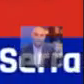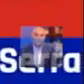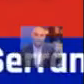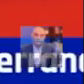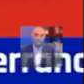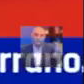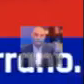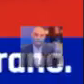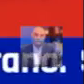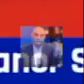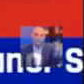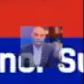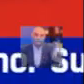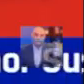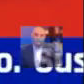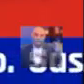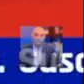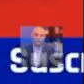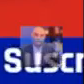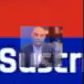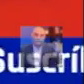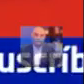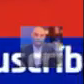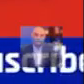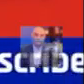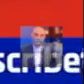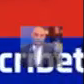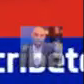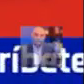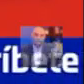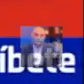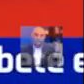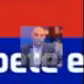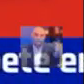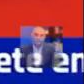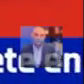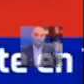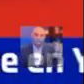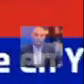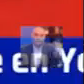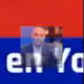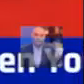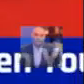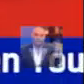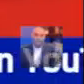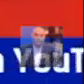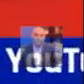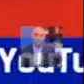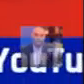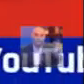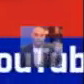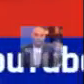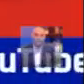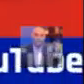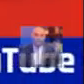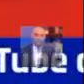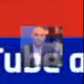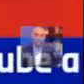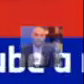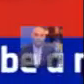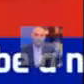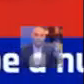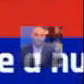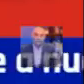Palacio Nacional a compañeros. Y la defensa sería si fueran de medios tradicionales o de